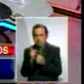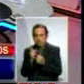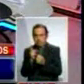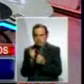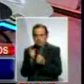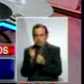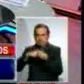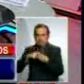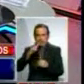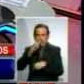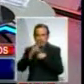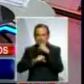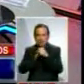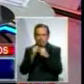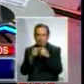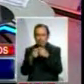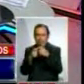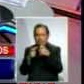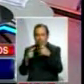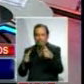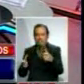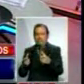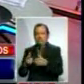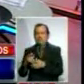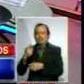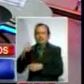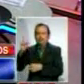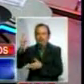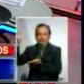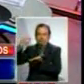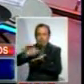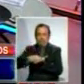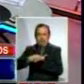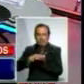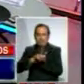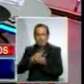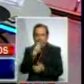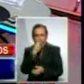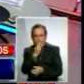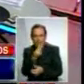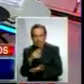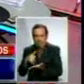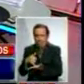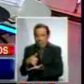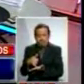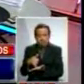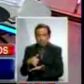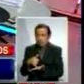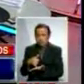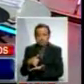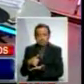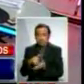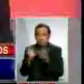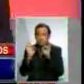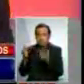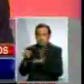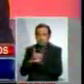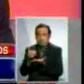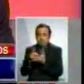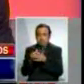los últimos dos años han entrado dos inversionistas grandes al sistema por lo tanto no vemos que este sistema esté tambaleándose